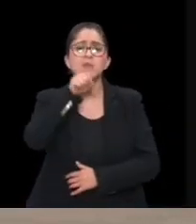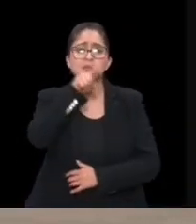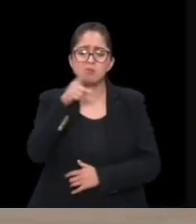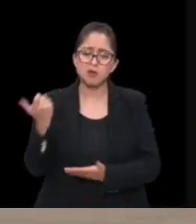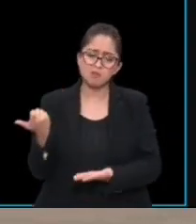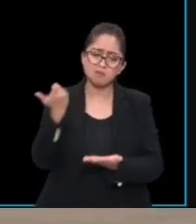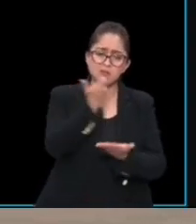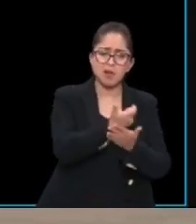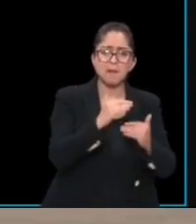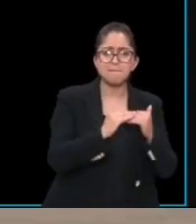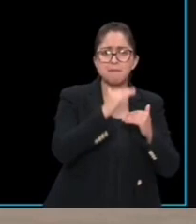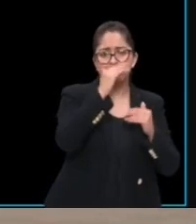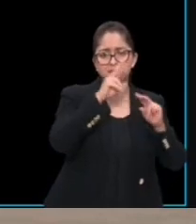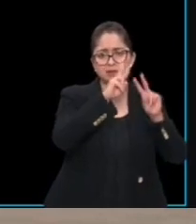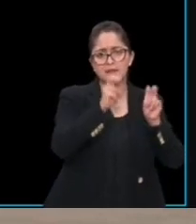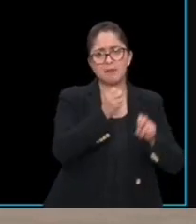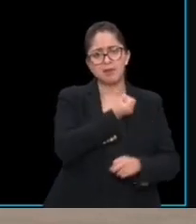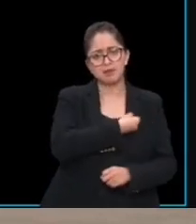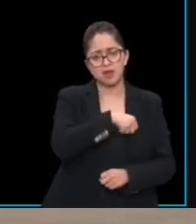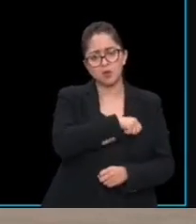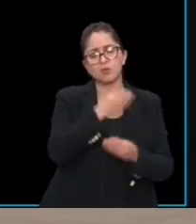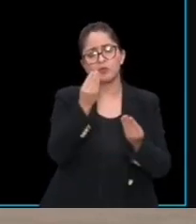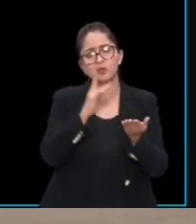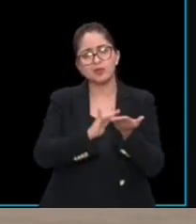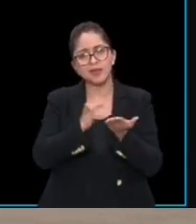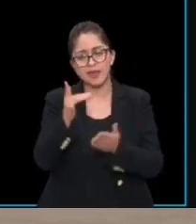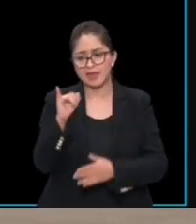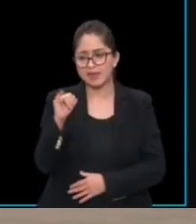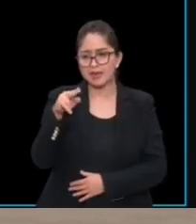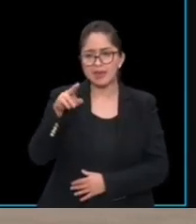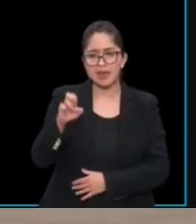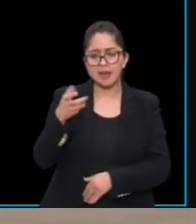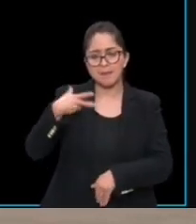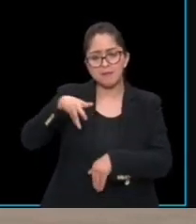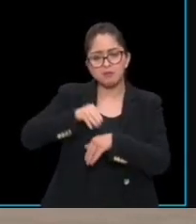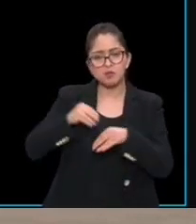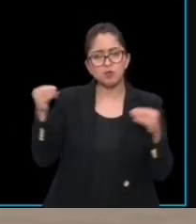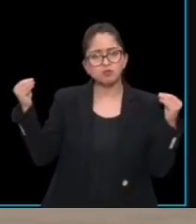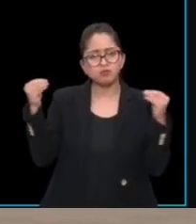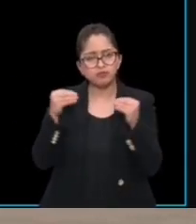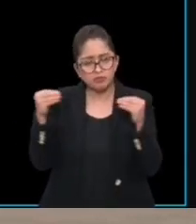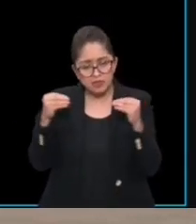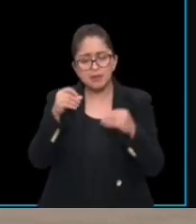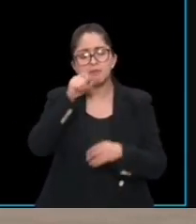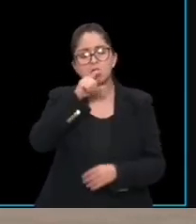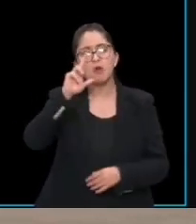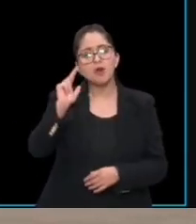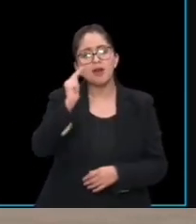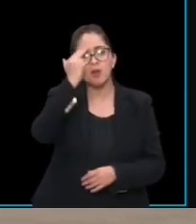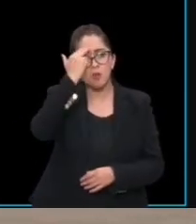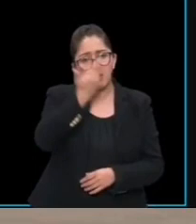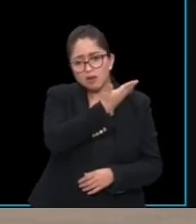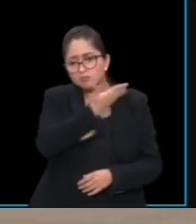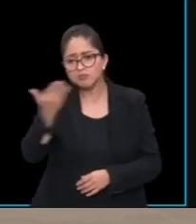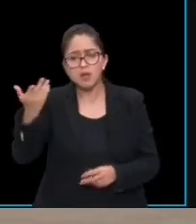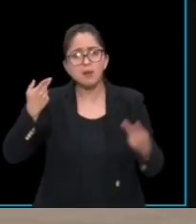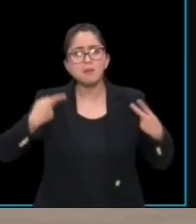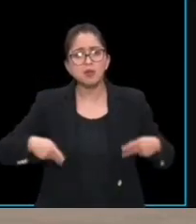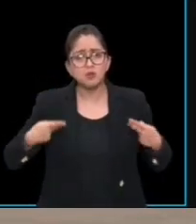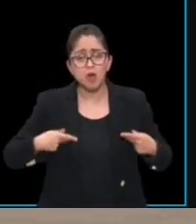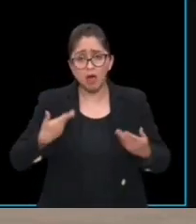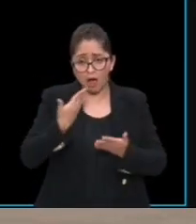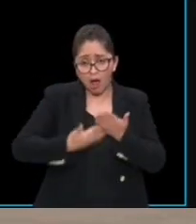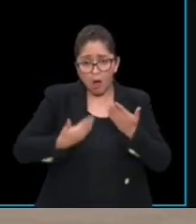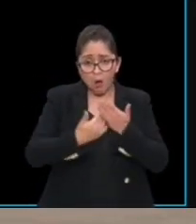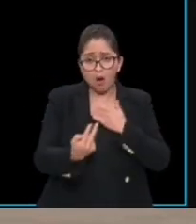presupuesto en materia de salud. Muchísimas gracias, Taline, por este momento y sobre todo recordarles a las y los ciudadanos que el día de hoy nos